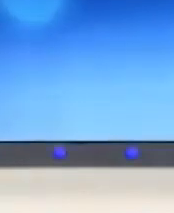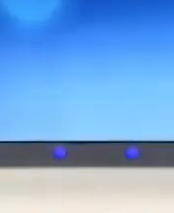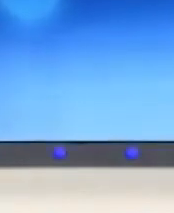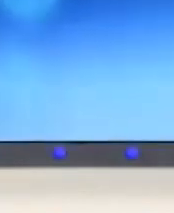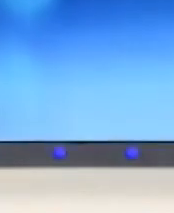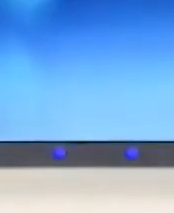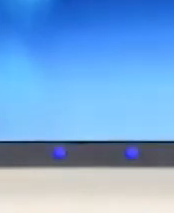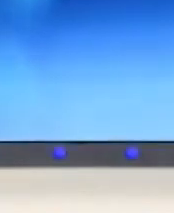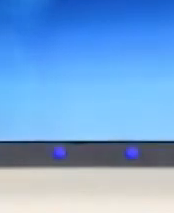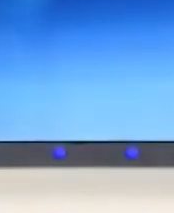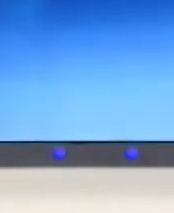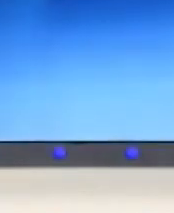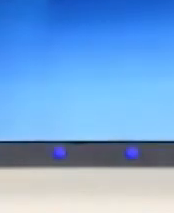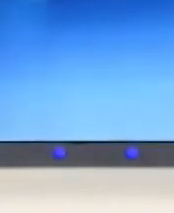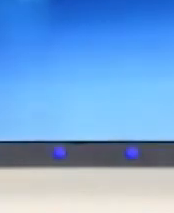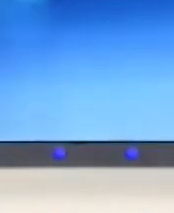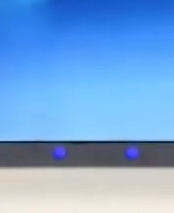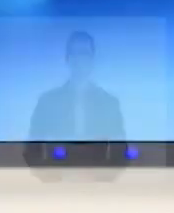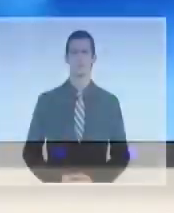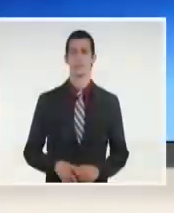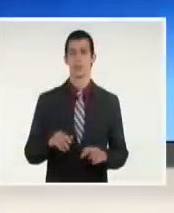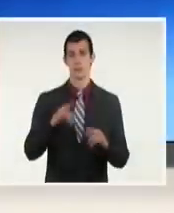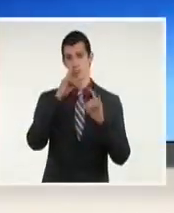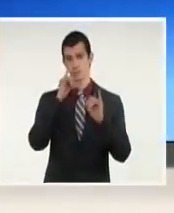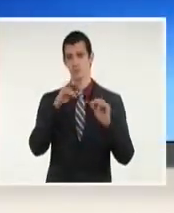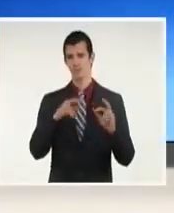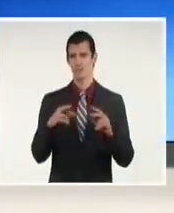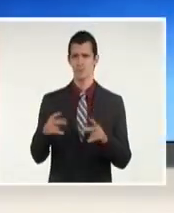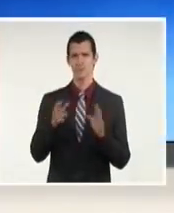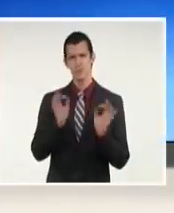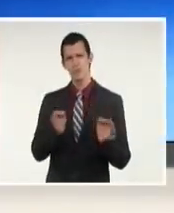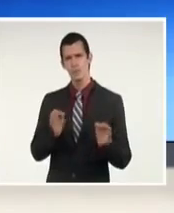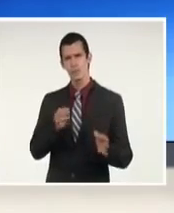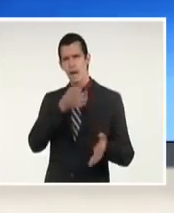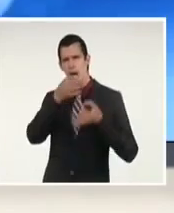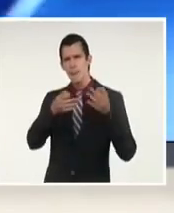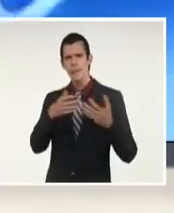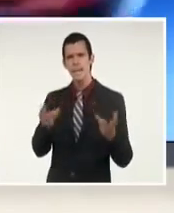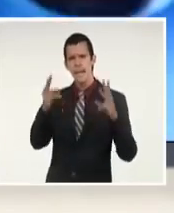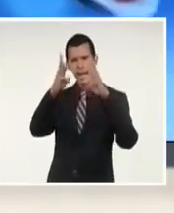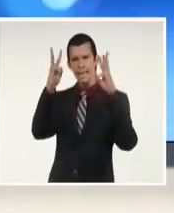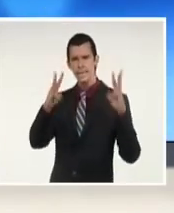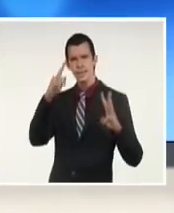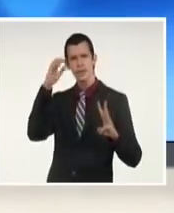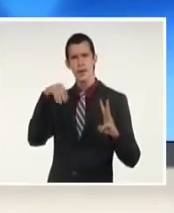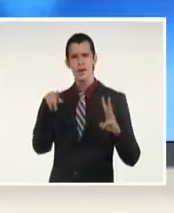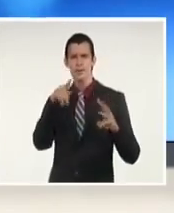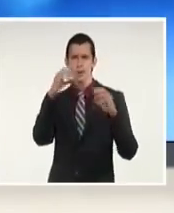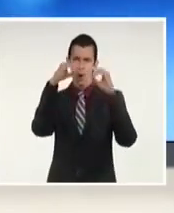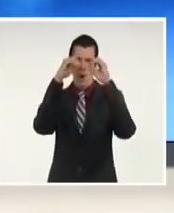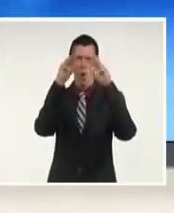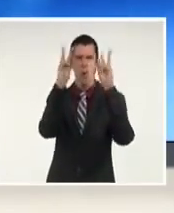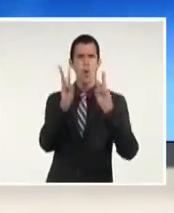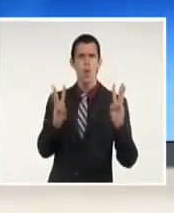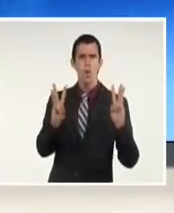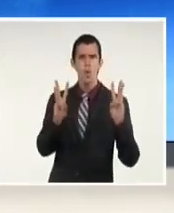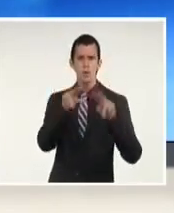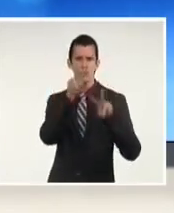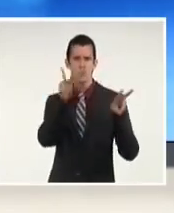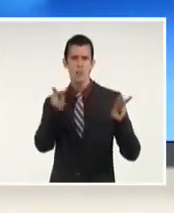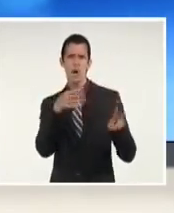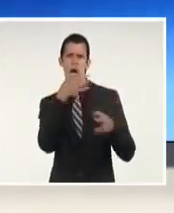En reiteradas ocasiones, este noticiero ha denunciado cómo los motores de búsqueda en Internet y la inteligencia de datos o Big Data forman